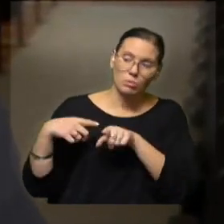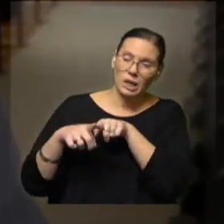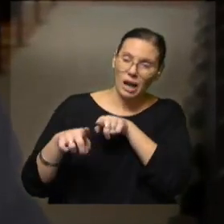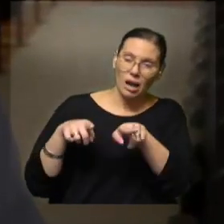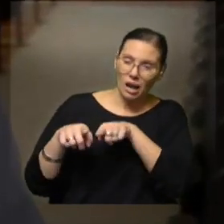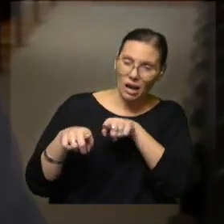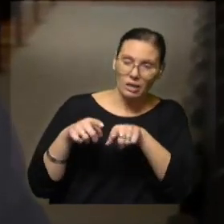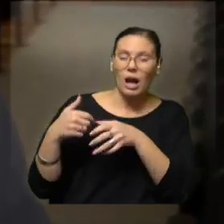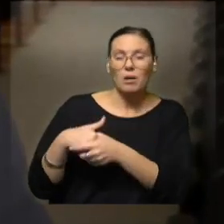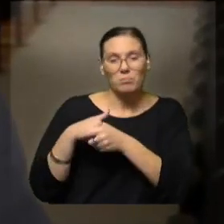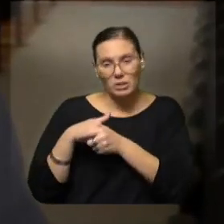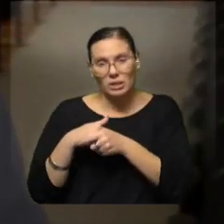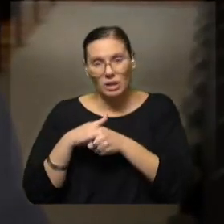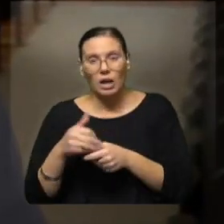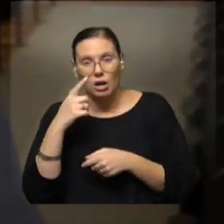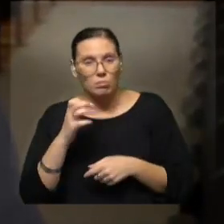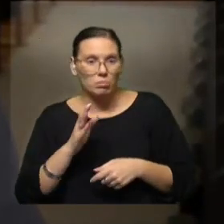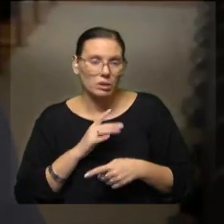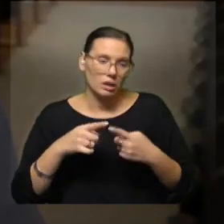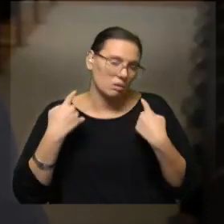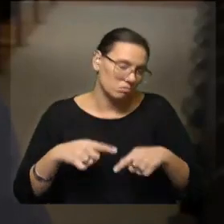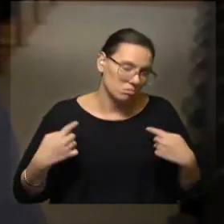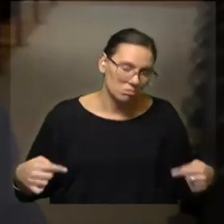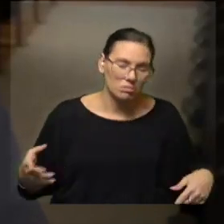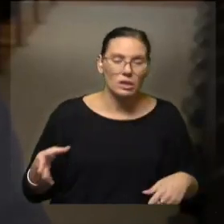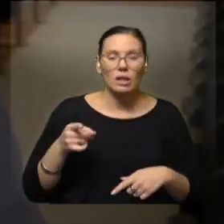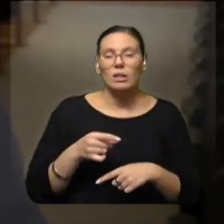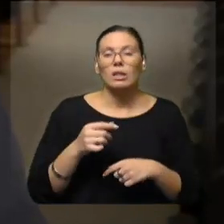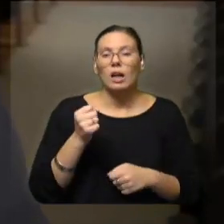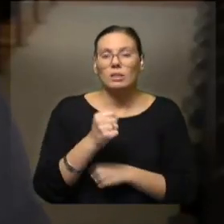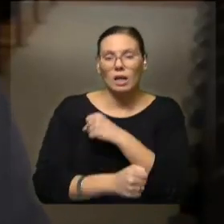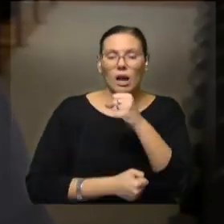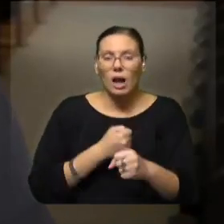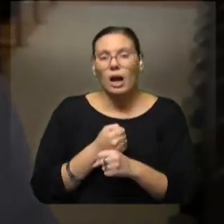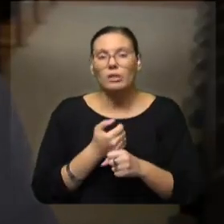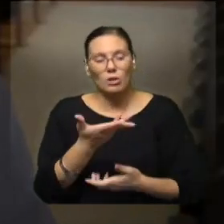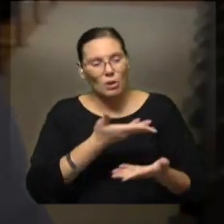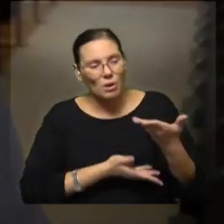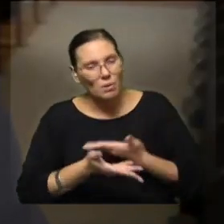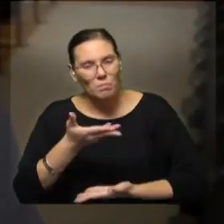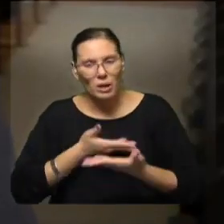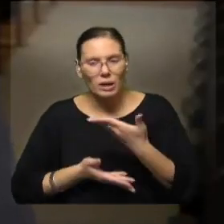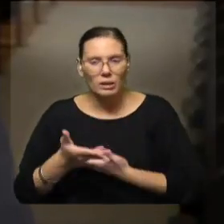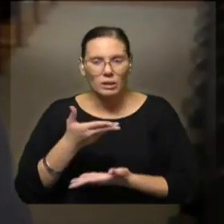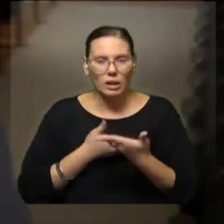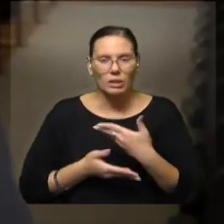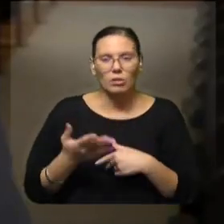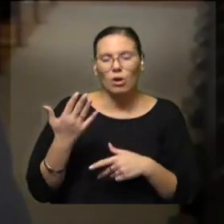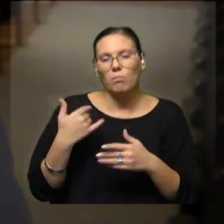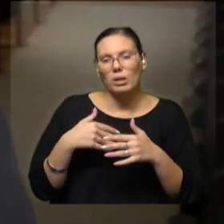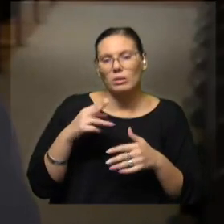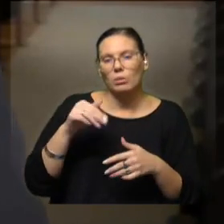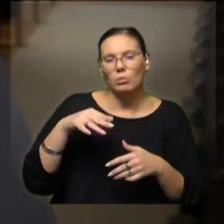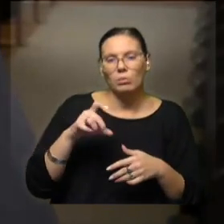entonces son amigas, amigues, que estamos ahí hace años compartiéndonos más desde lo underground y